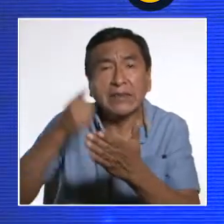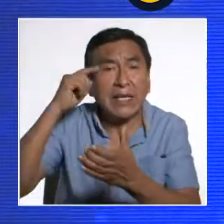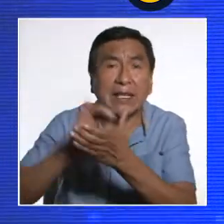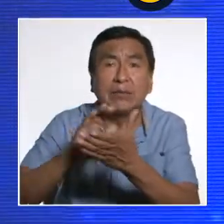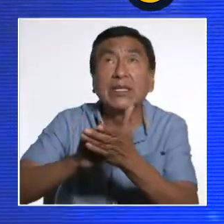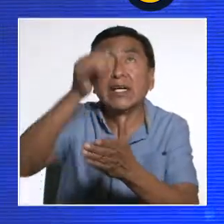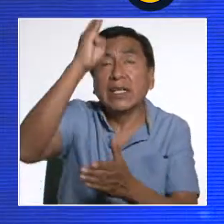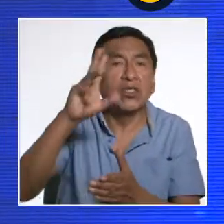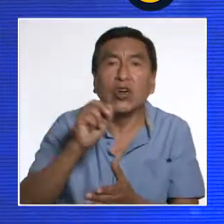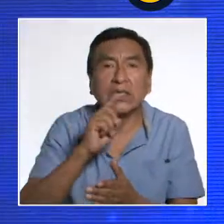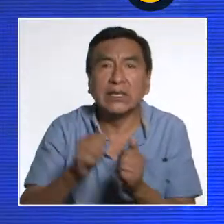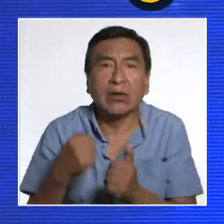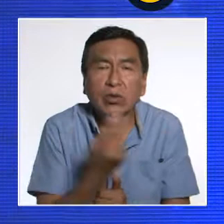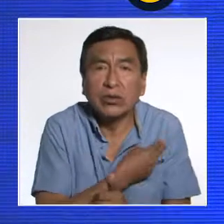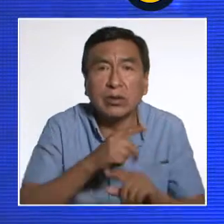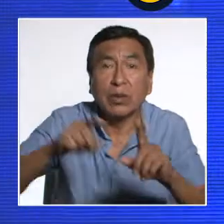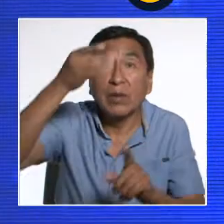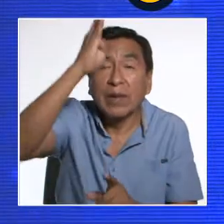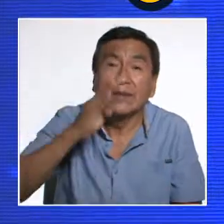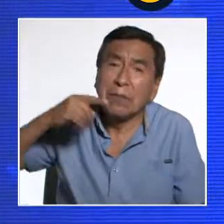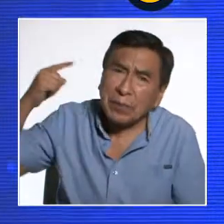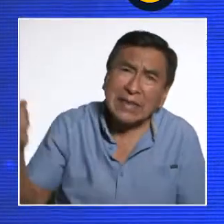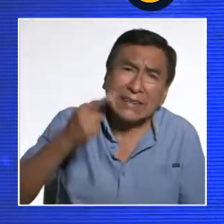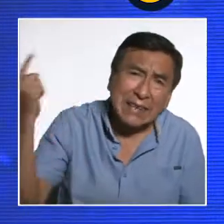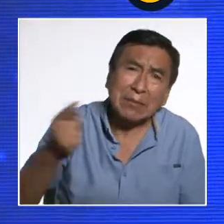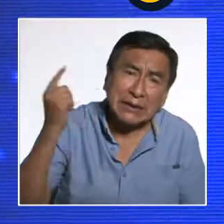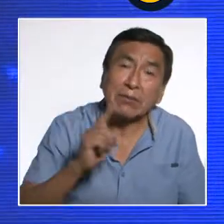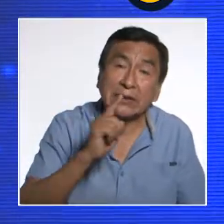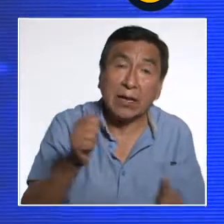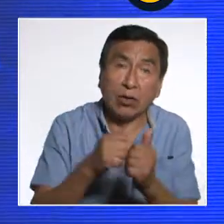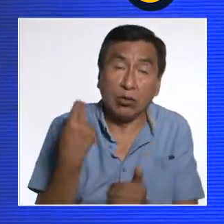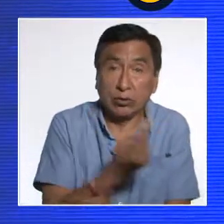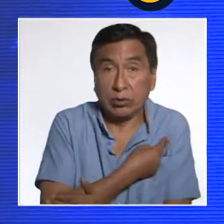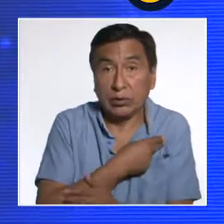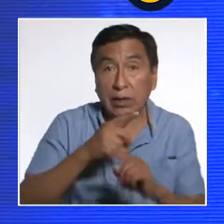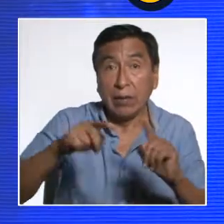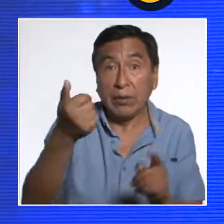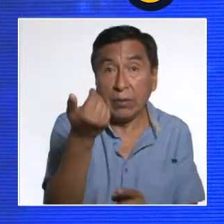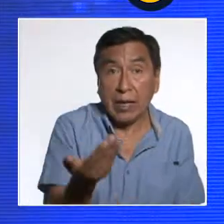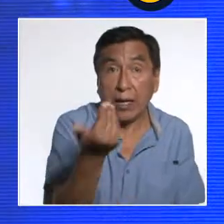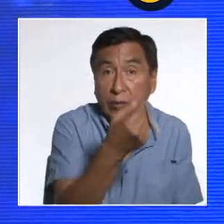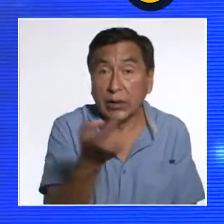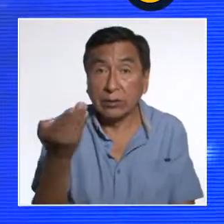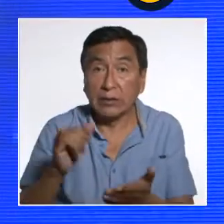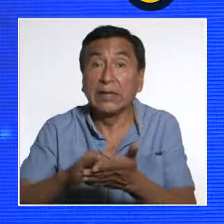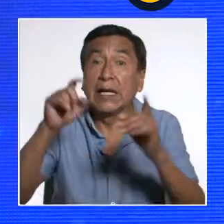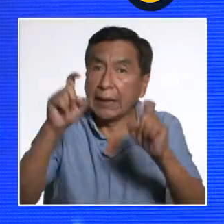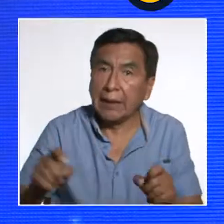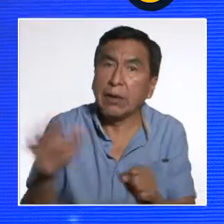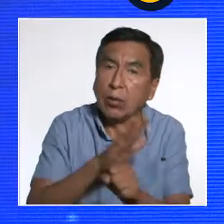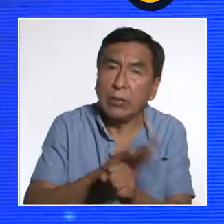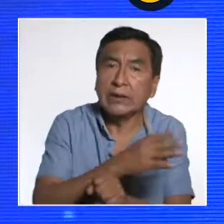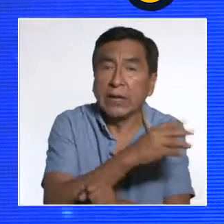nosotros, y Dios siempre está con nosotros. Pero hay cosas que se tienen que cumplir. Y le digo